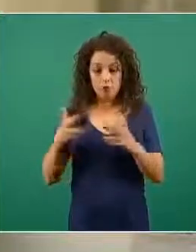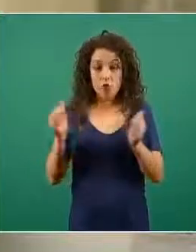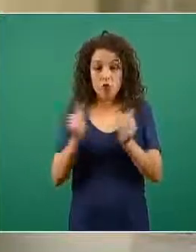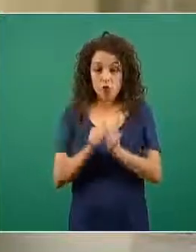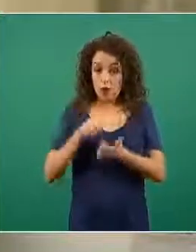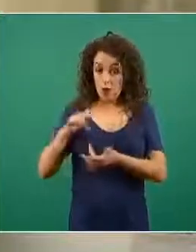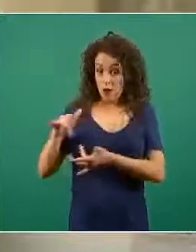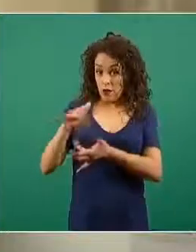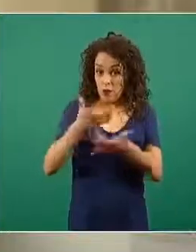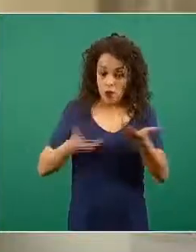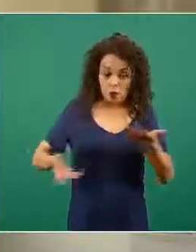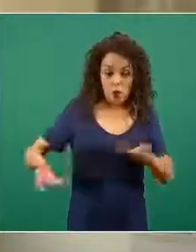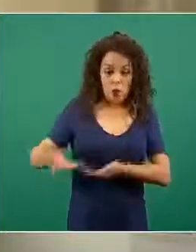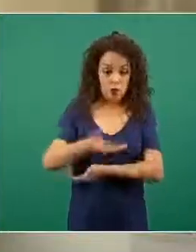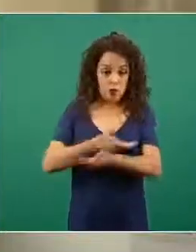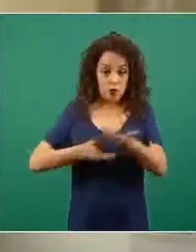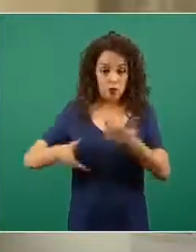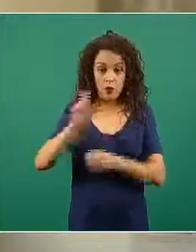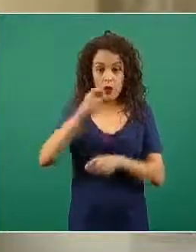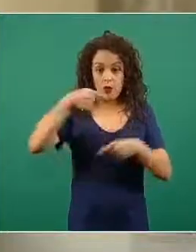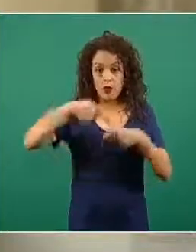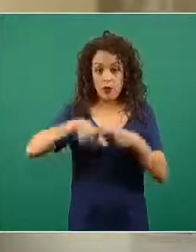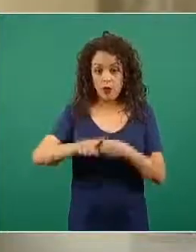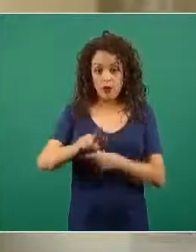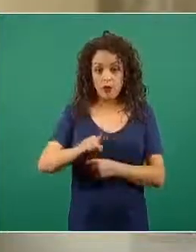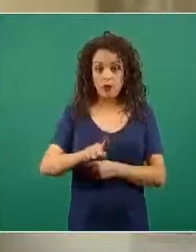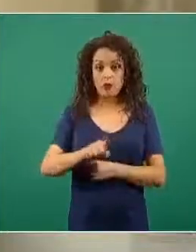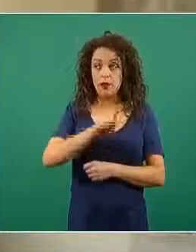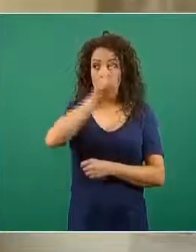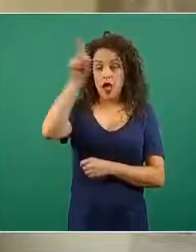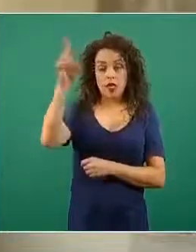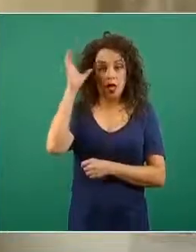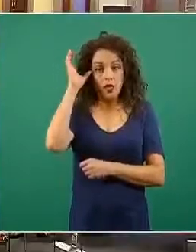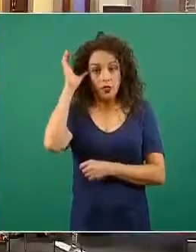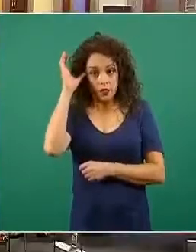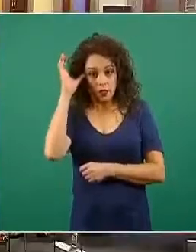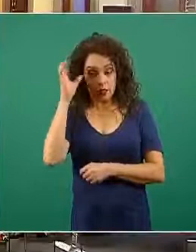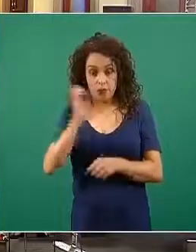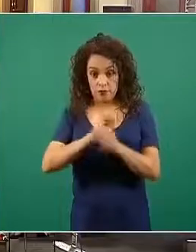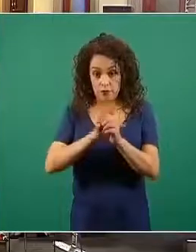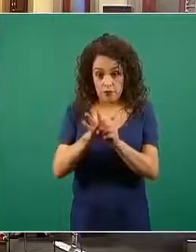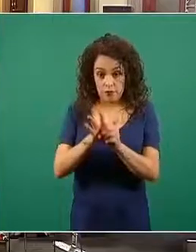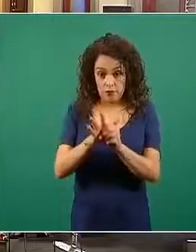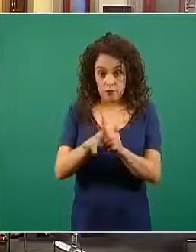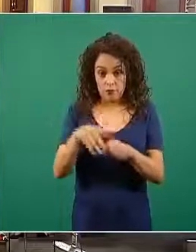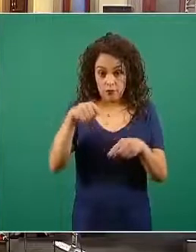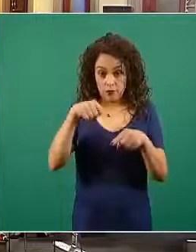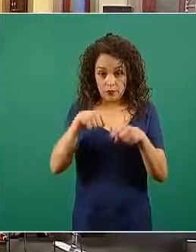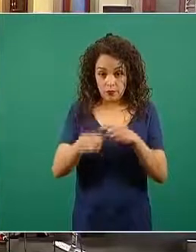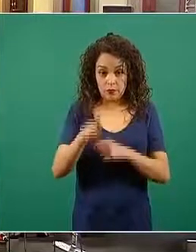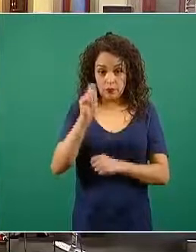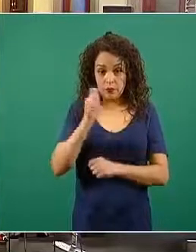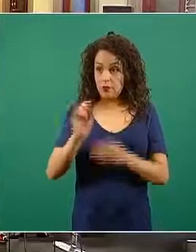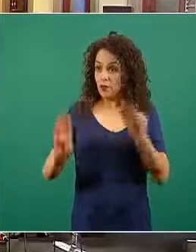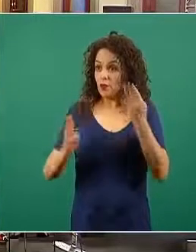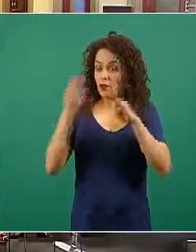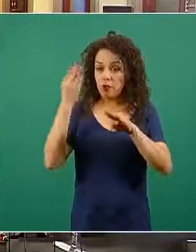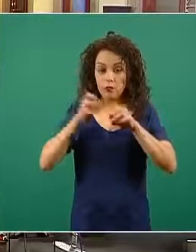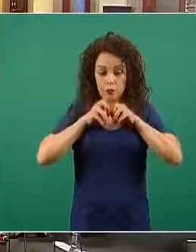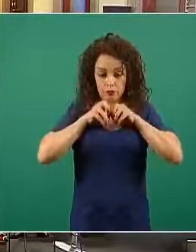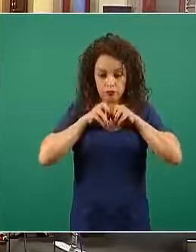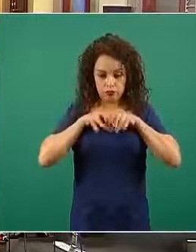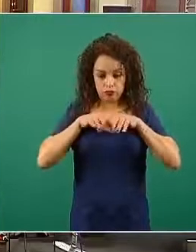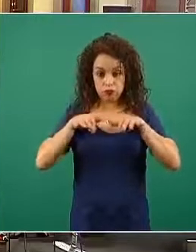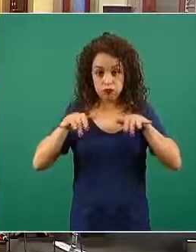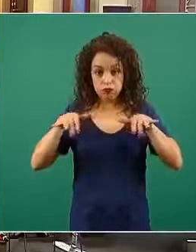mundo desde que empezó la enfermedad ahí en Wuhan, en China, y se empezó a desarrollar a través del mundo, pudimos